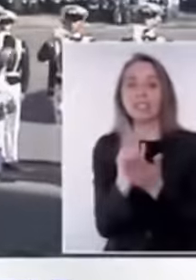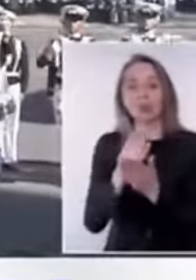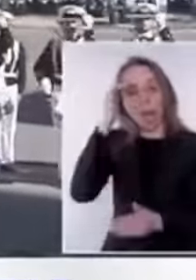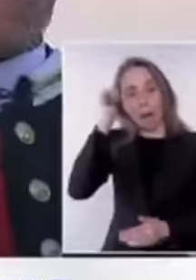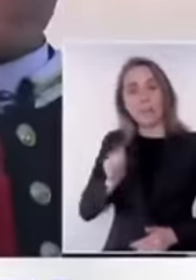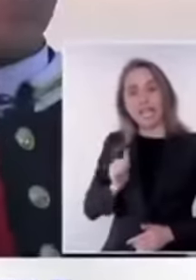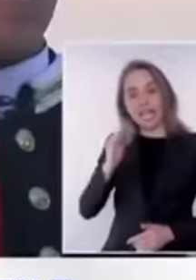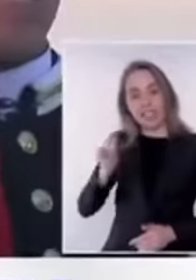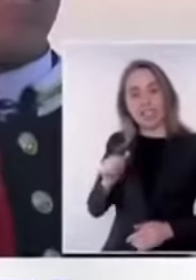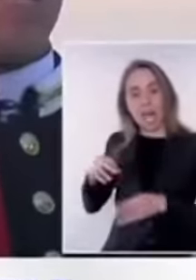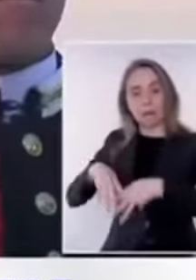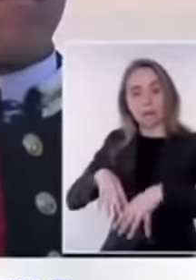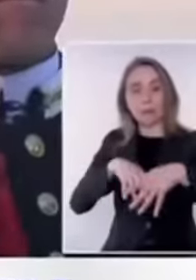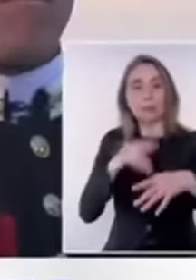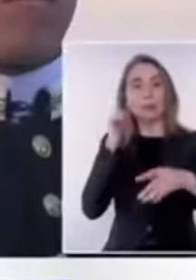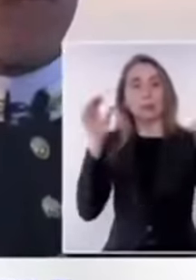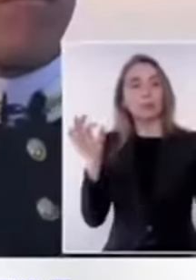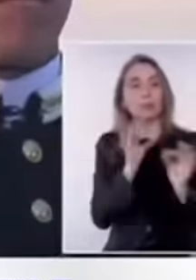Militar.